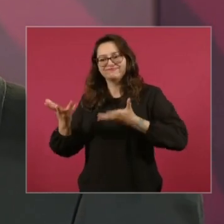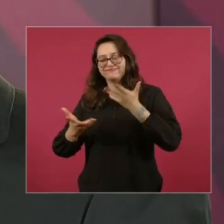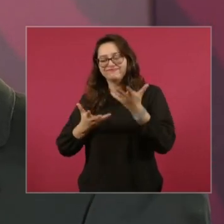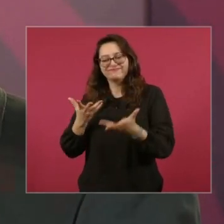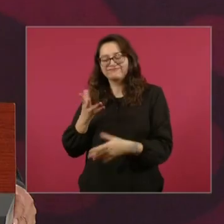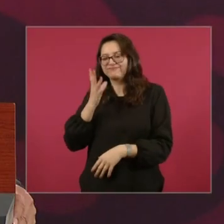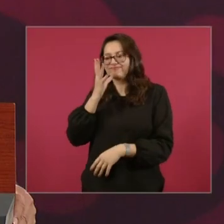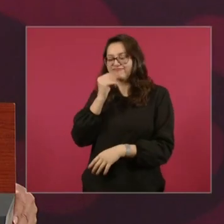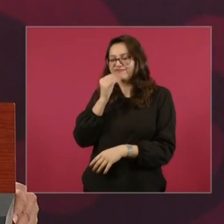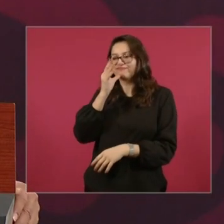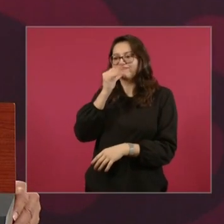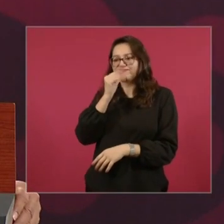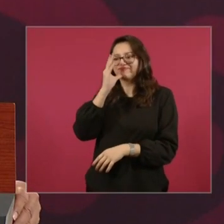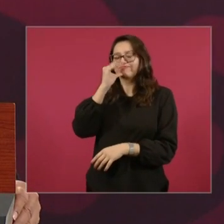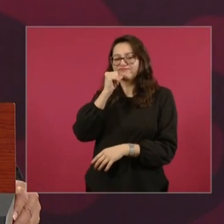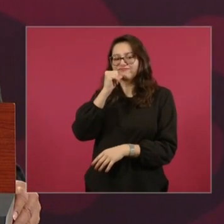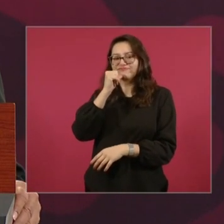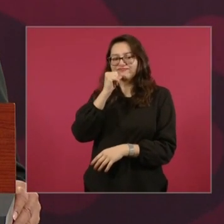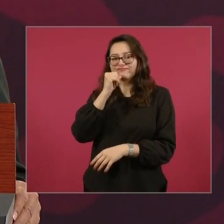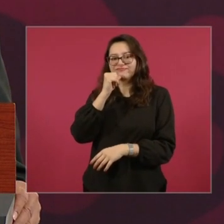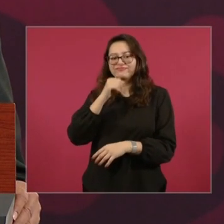como